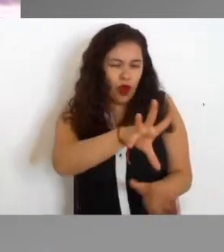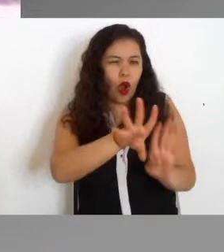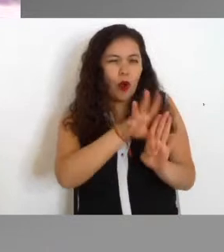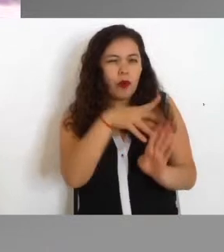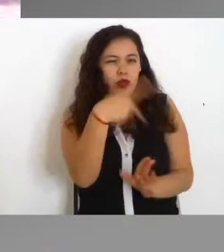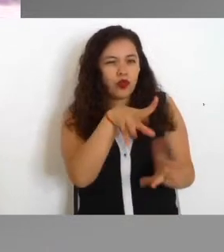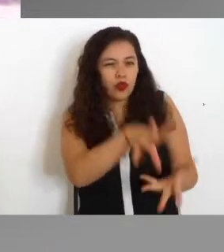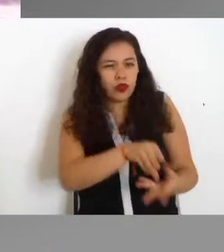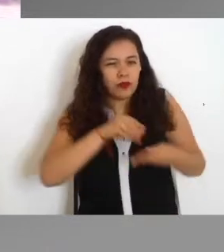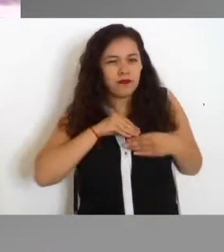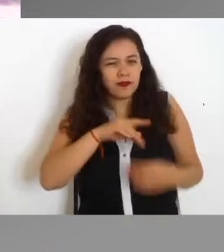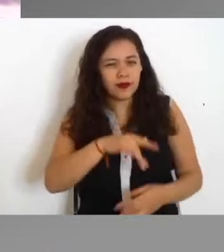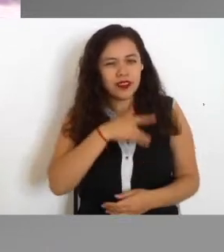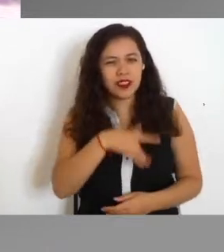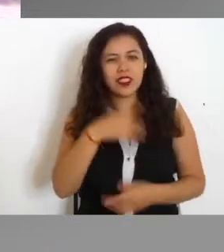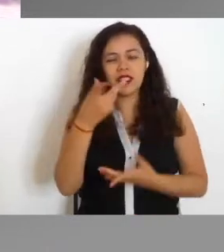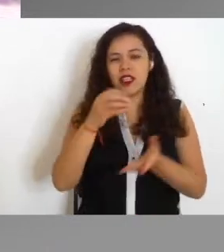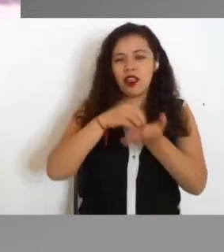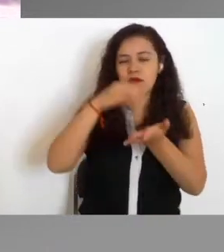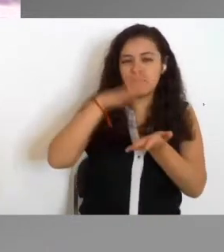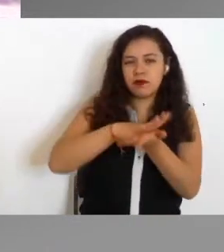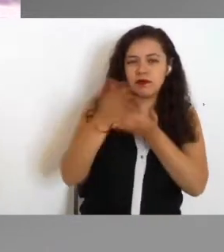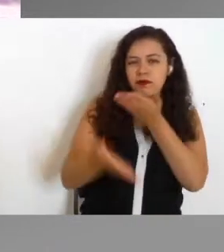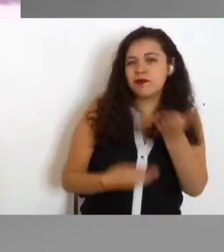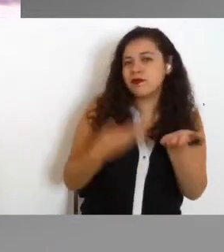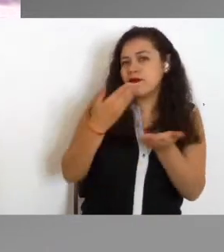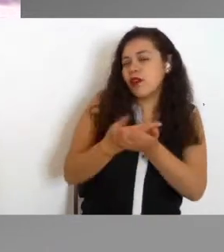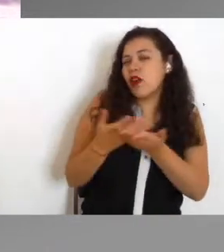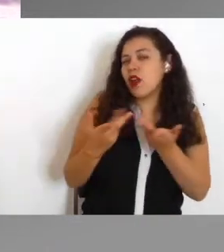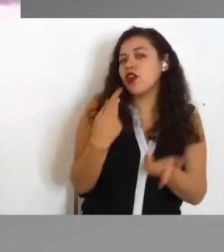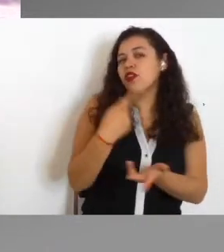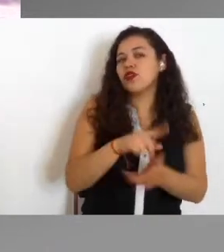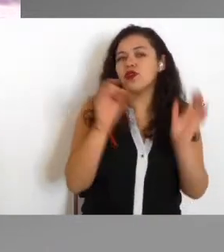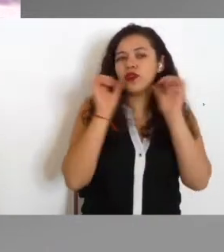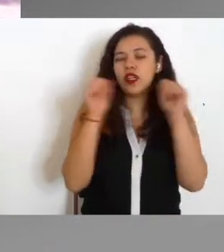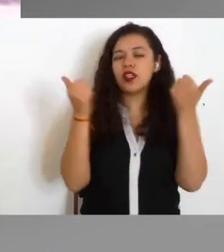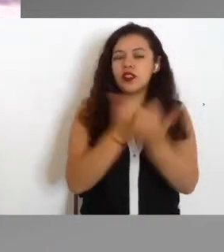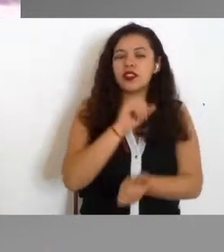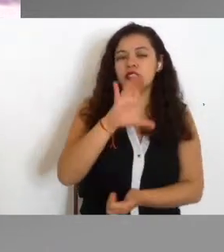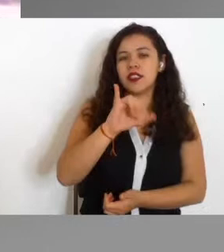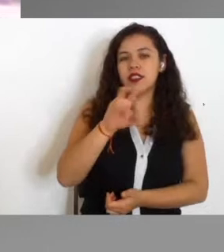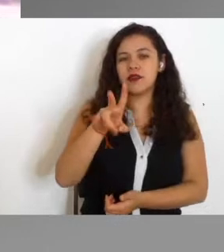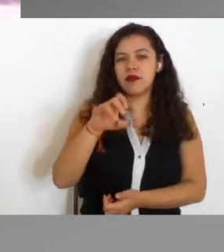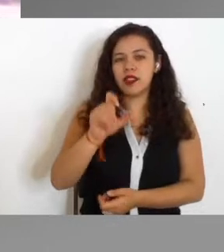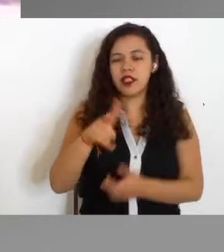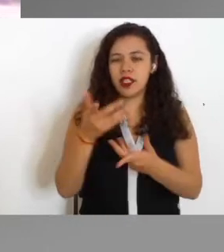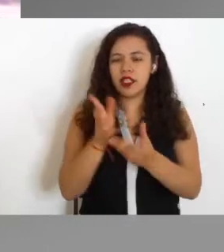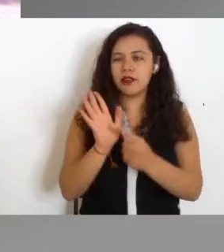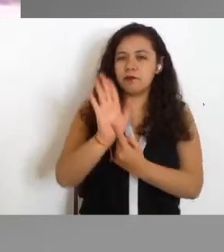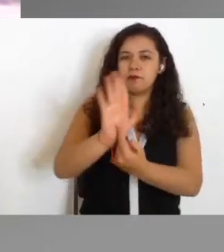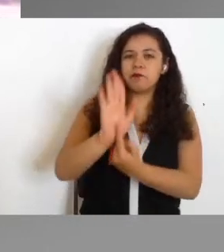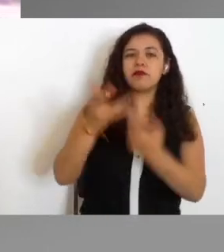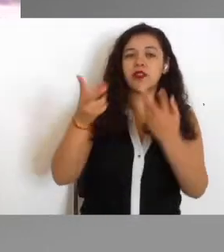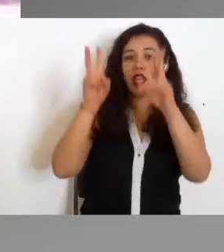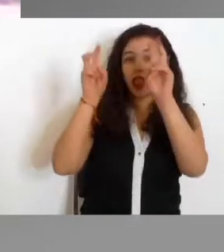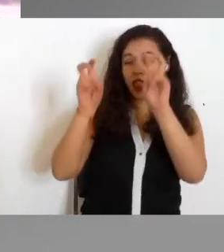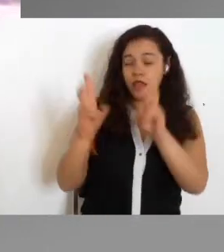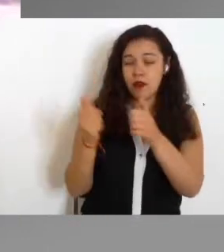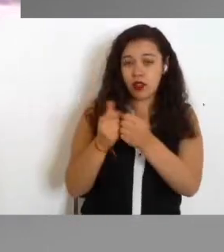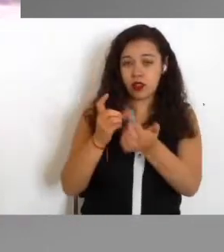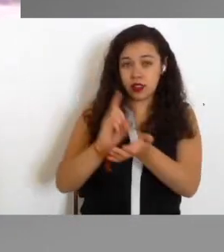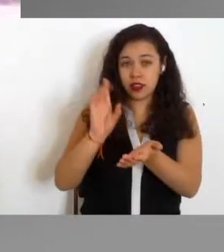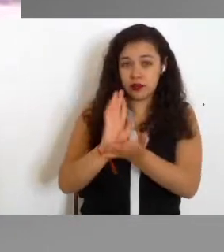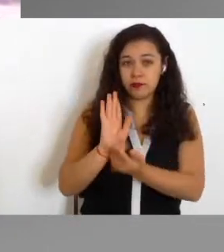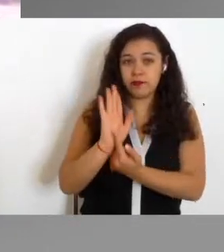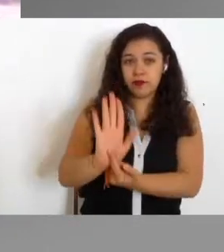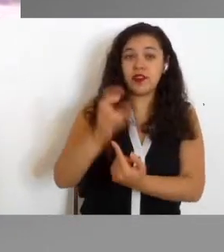capaces de poder publicar, aportar, hacer conocer sus asociaciones civiles, etcétera, todos los temas relacionados con discapacidad. Esa es la